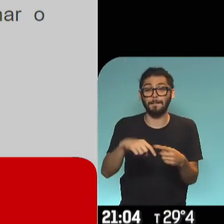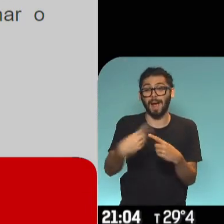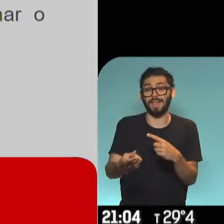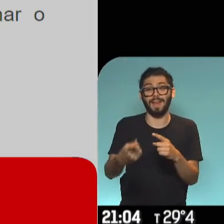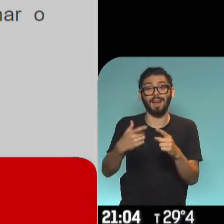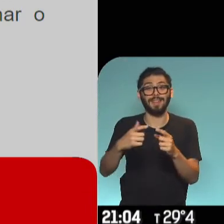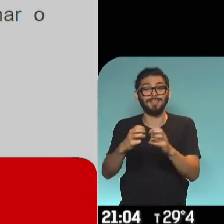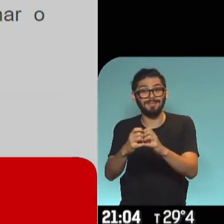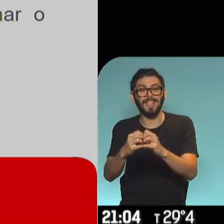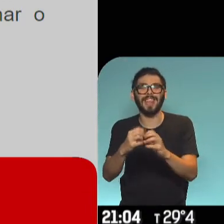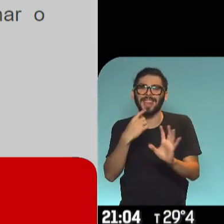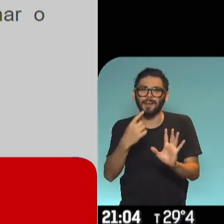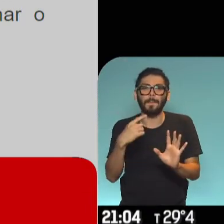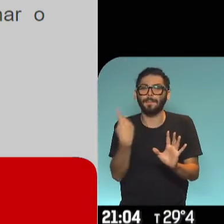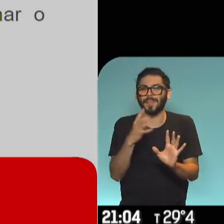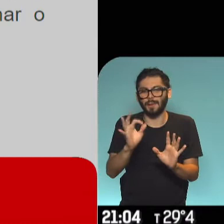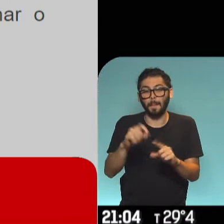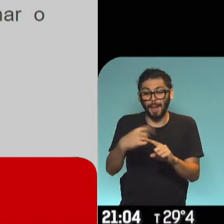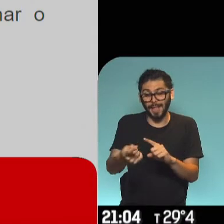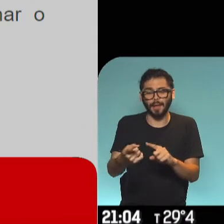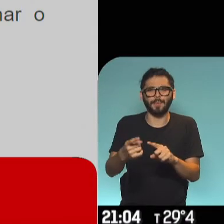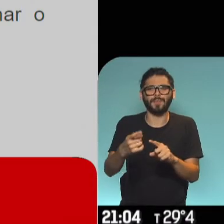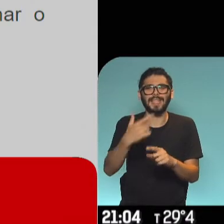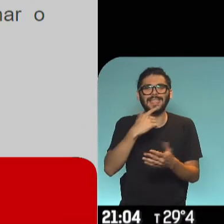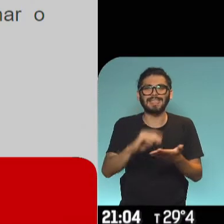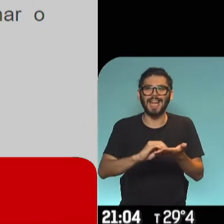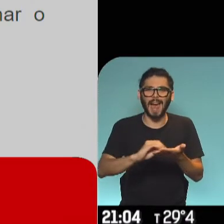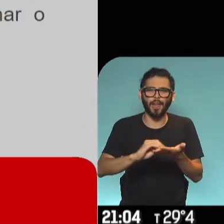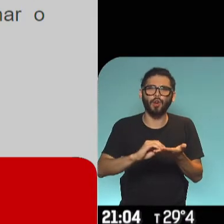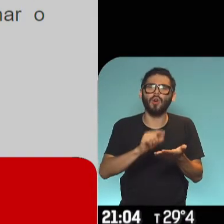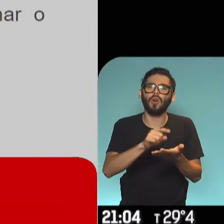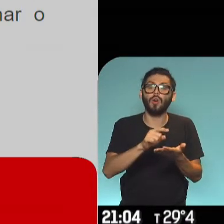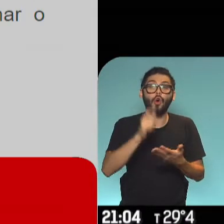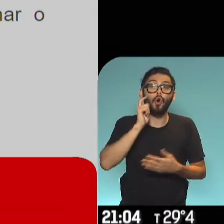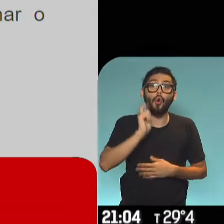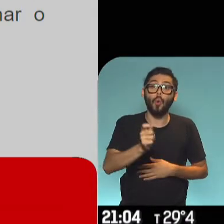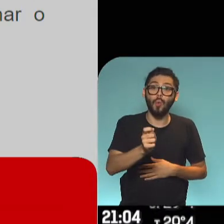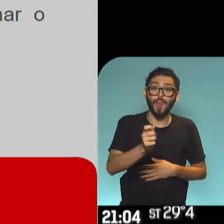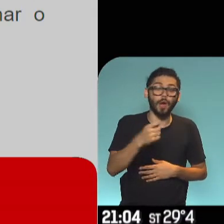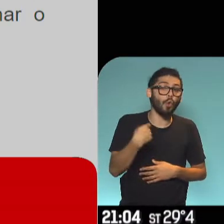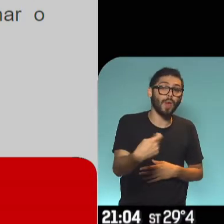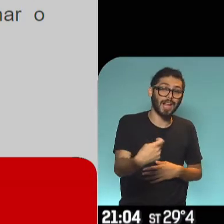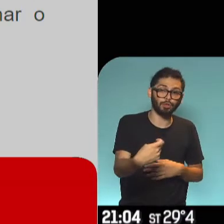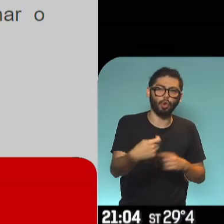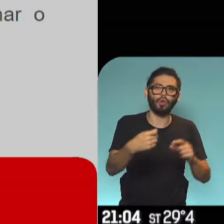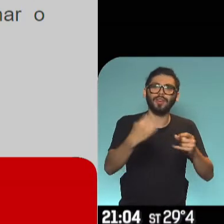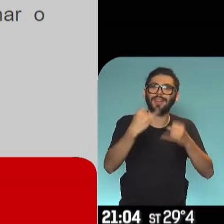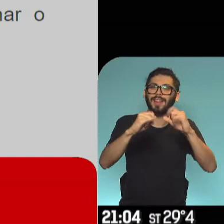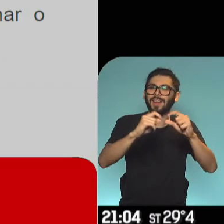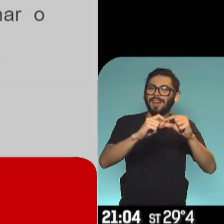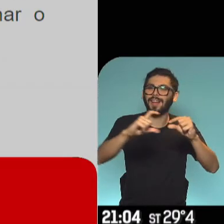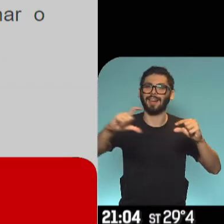mañana se trata, por un lado, en el Senado la reforma de las jubilaciones, movilidad jubilatoria, y por otro